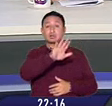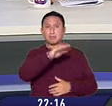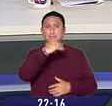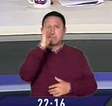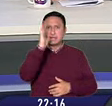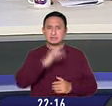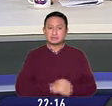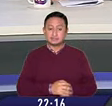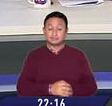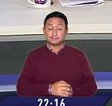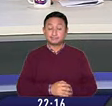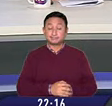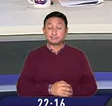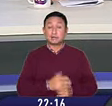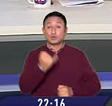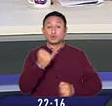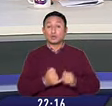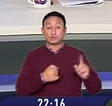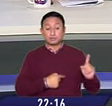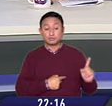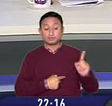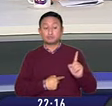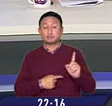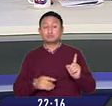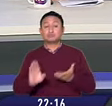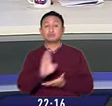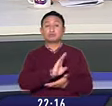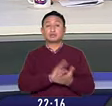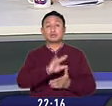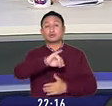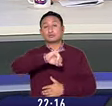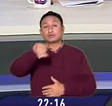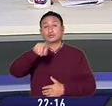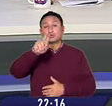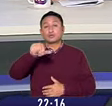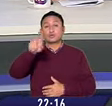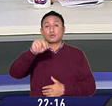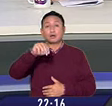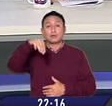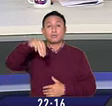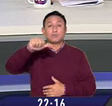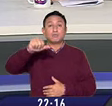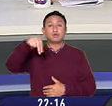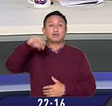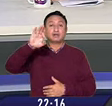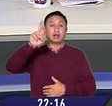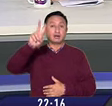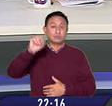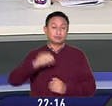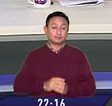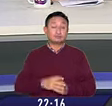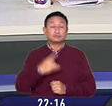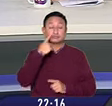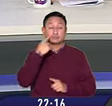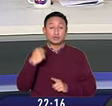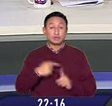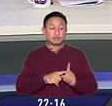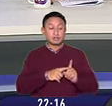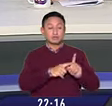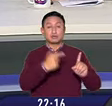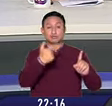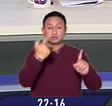835. Y uno de los casos recientes se registró en la cooperativa Juan Montalvo, norte del puerto principal, donde un hombre fue asesinado y